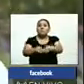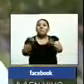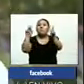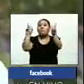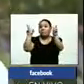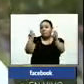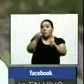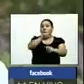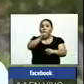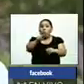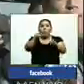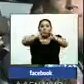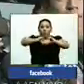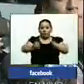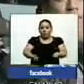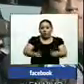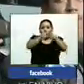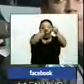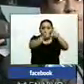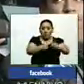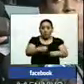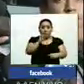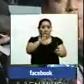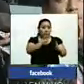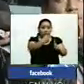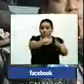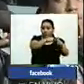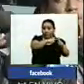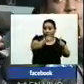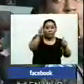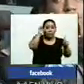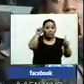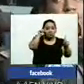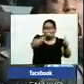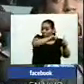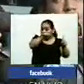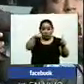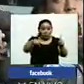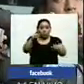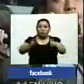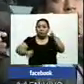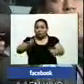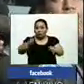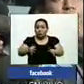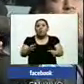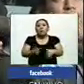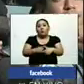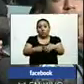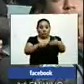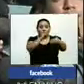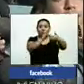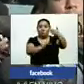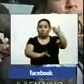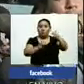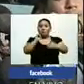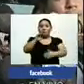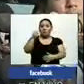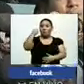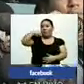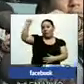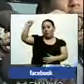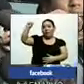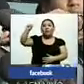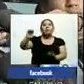del caso denominado saqueo público. Si él no se presenta a enfrentar esta audiencia preliminar, pues debe ser declarado